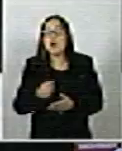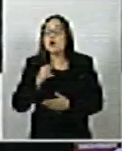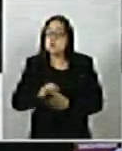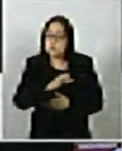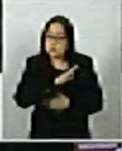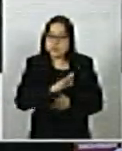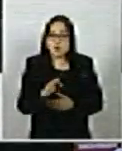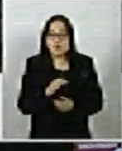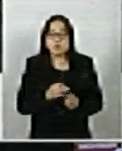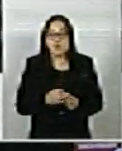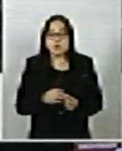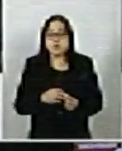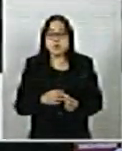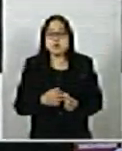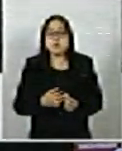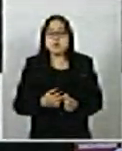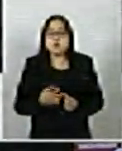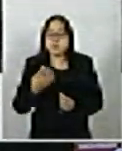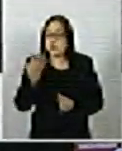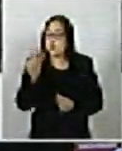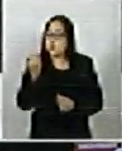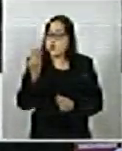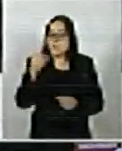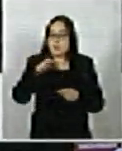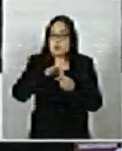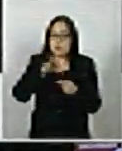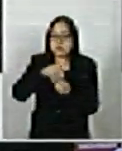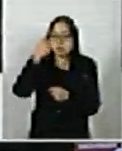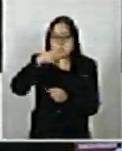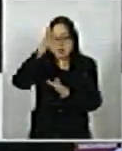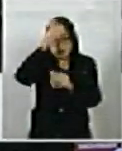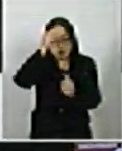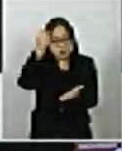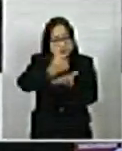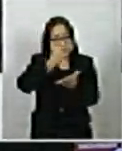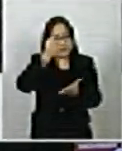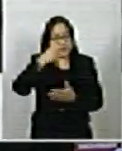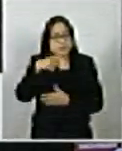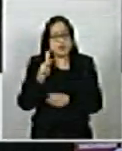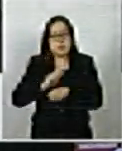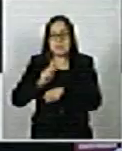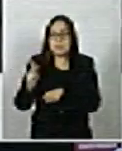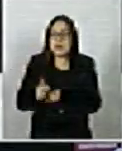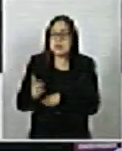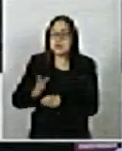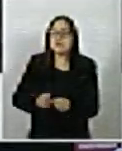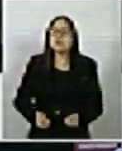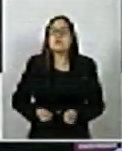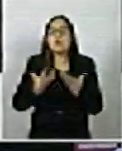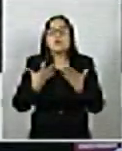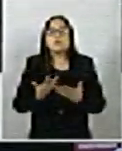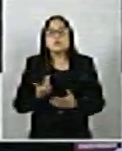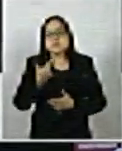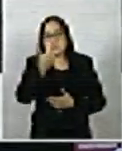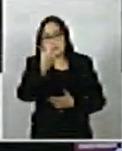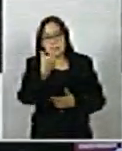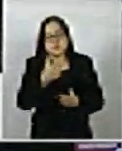necesitan 9 votos para un acuerdo. Y los países en desarrollo somos 7.